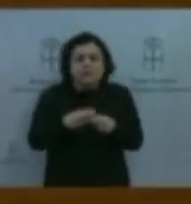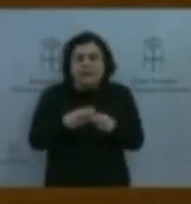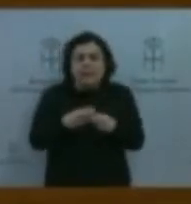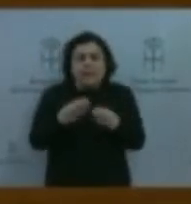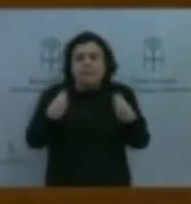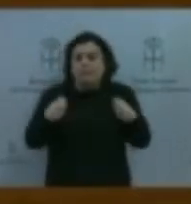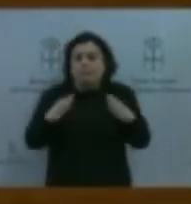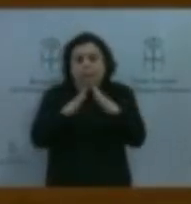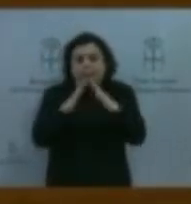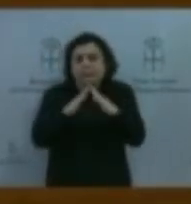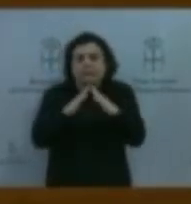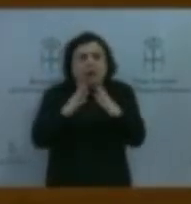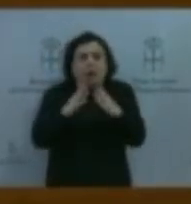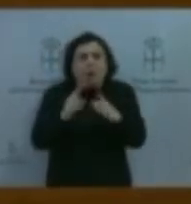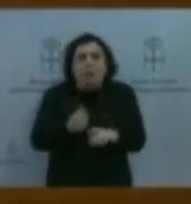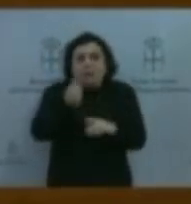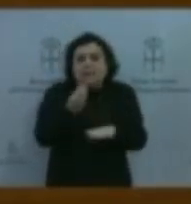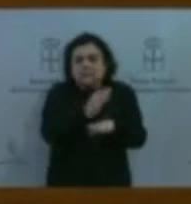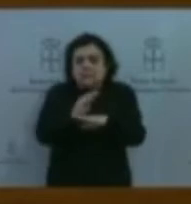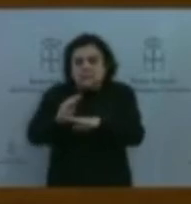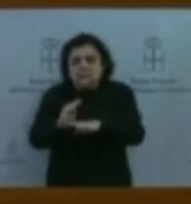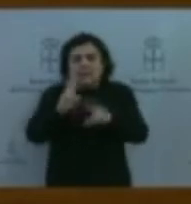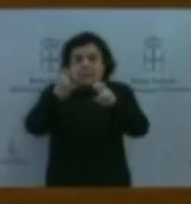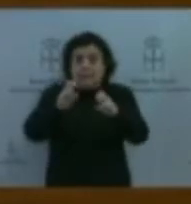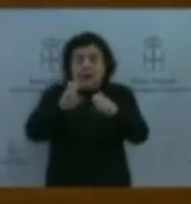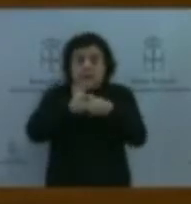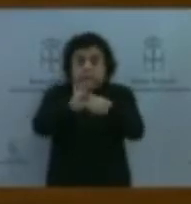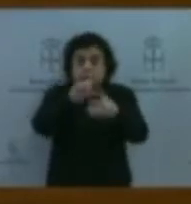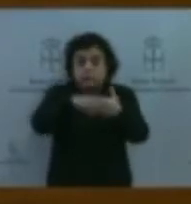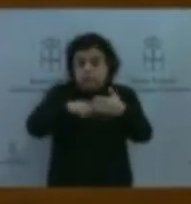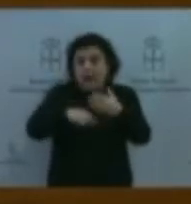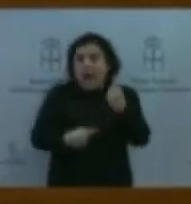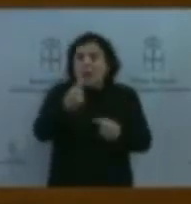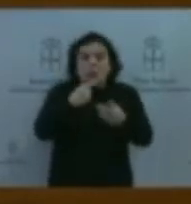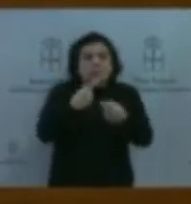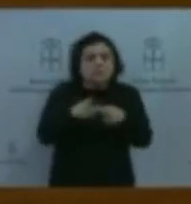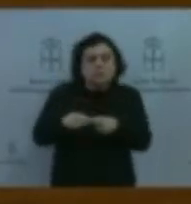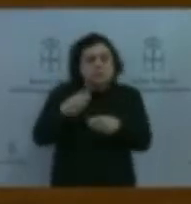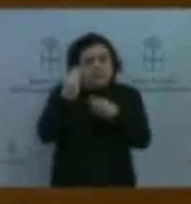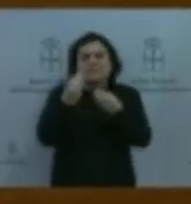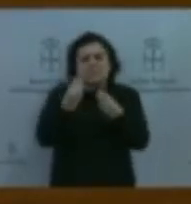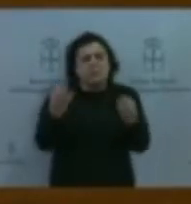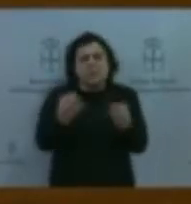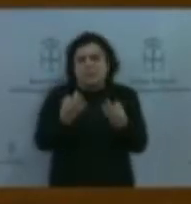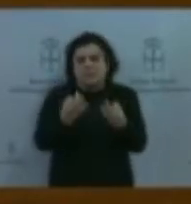materia de alquiler, algunas de las cosas que creemos que hay que afrontar en el problema de la vivienda.